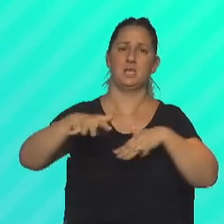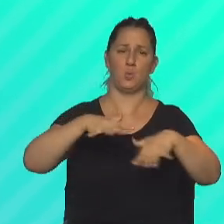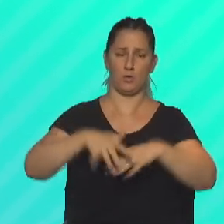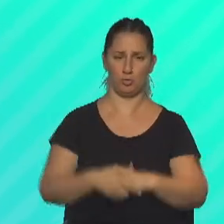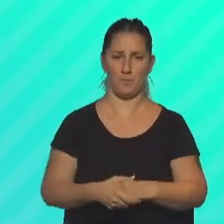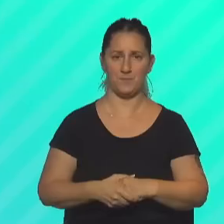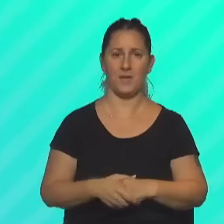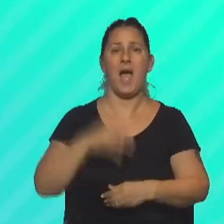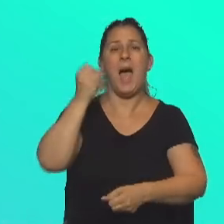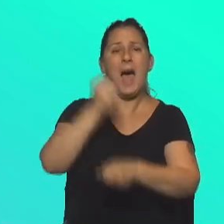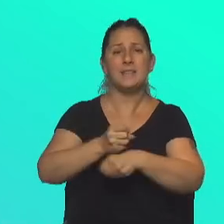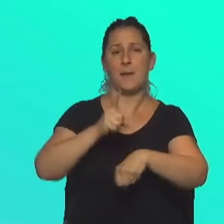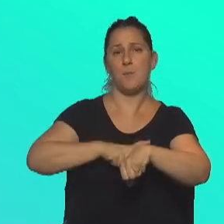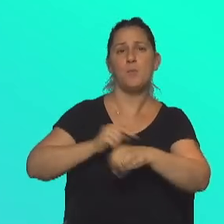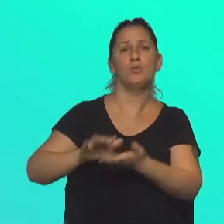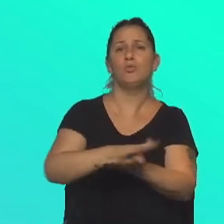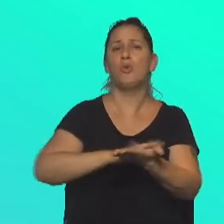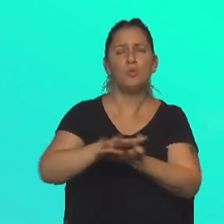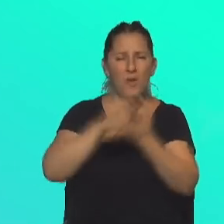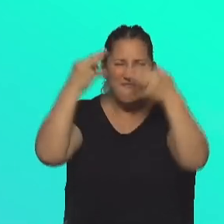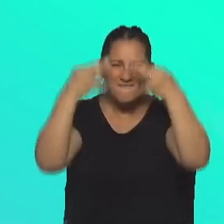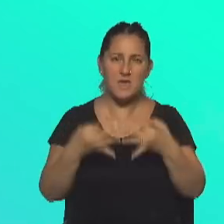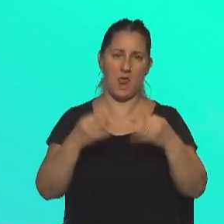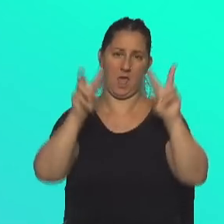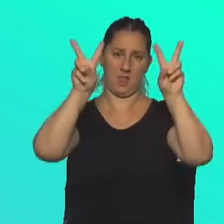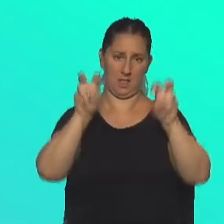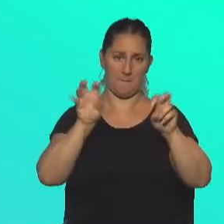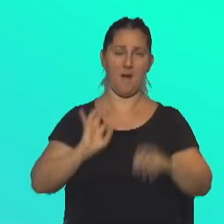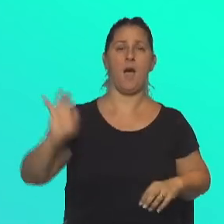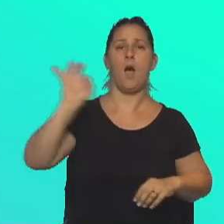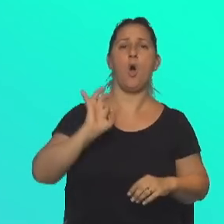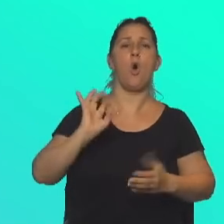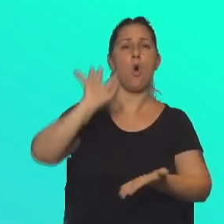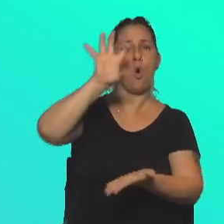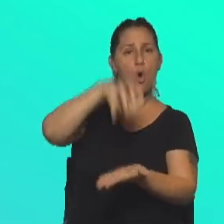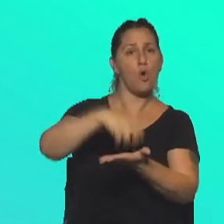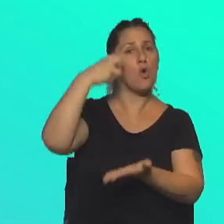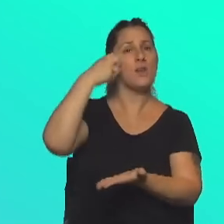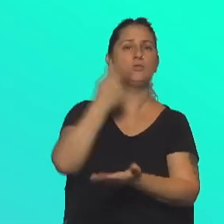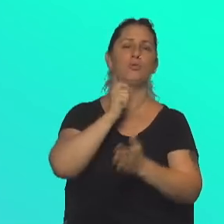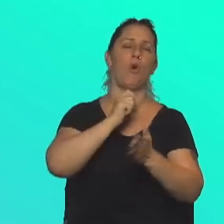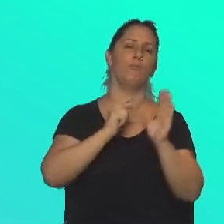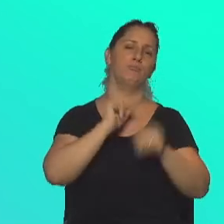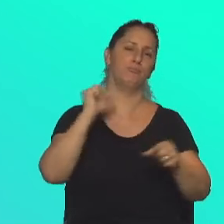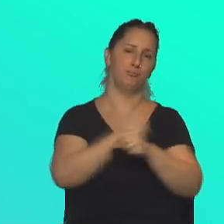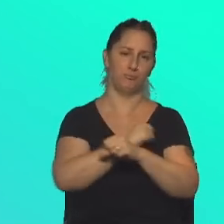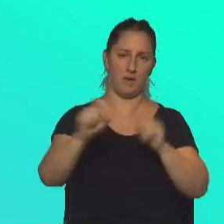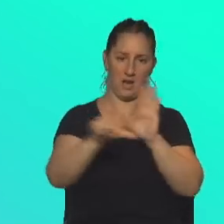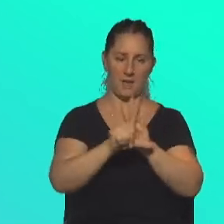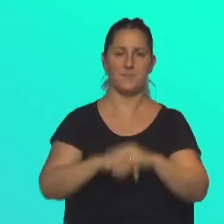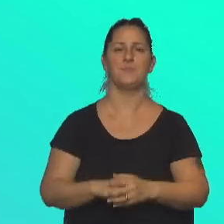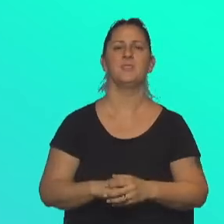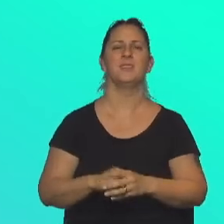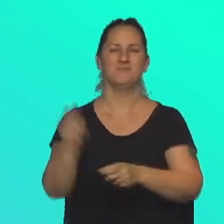circunstancias hasta que se resuelva la cuestión de fondo o el Congreso dicte una ley. He instruido al procurador